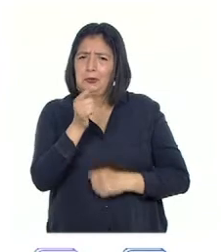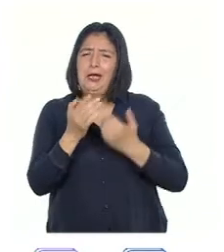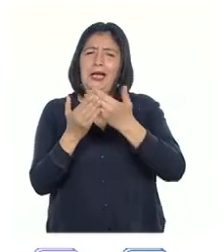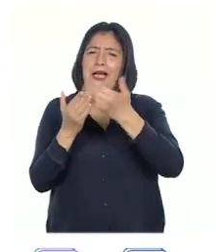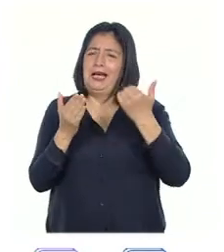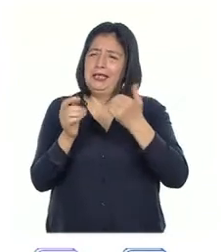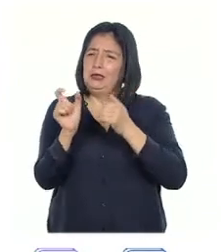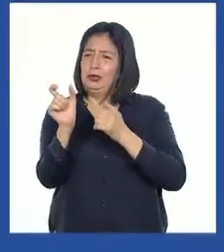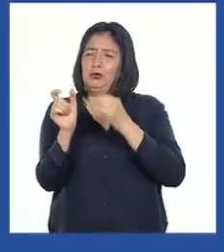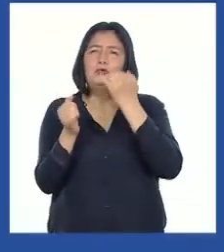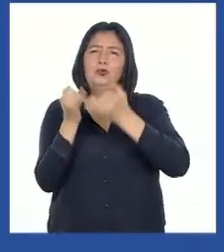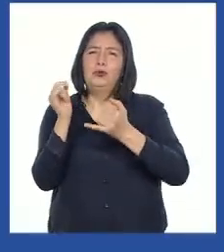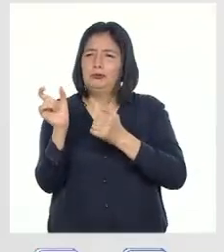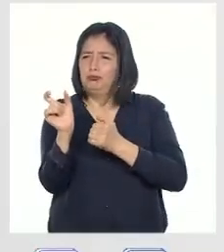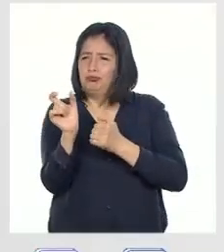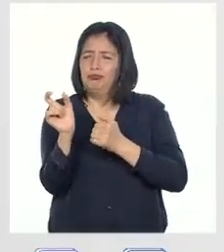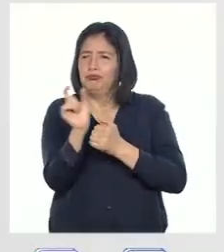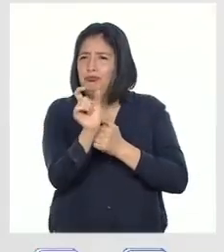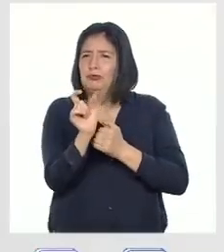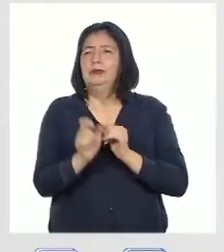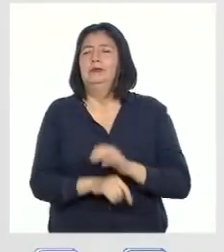antes de la última cifra.